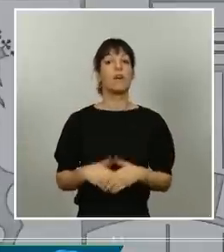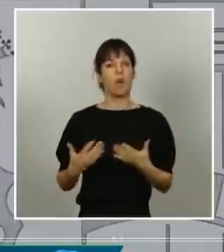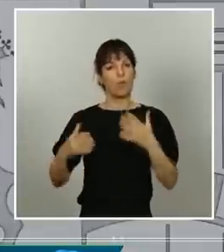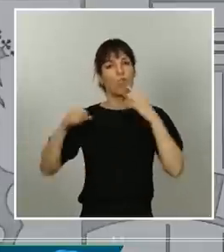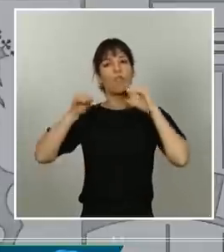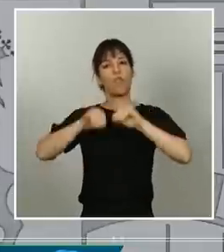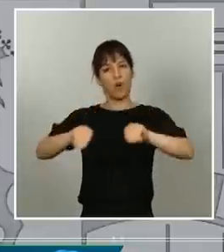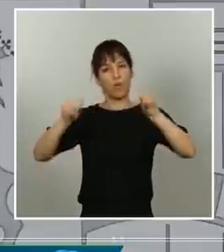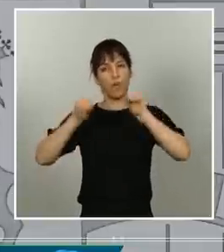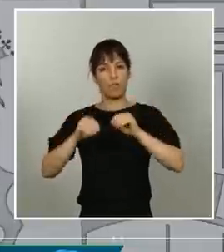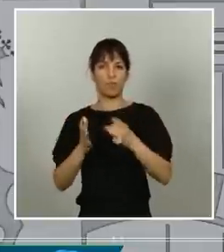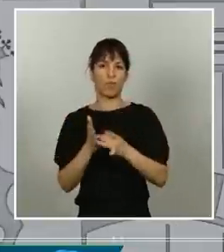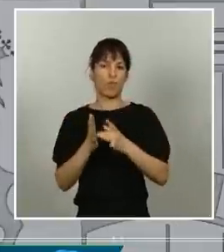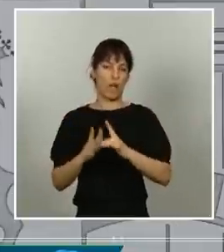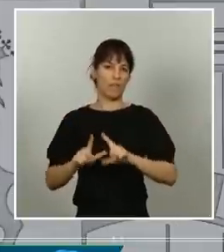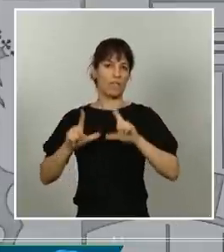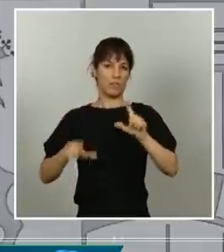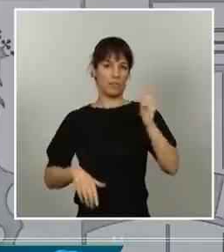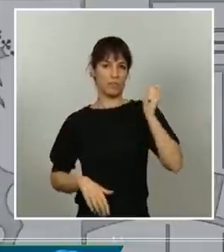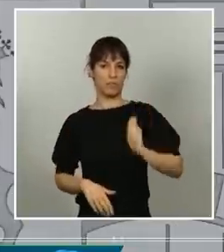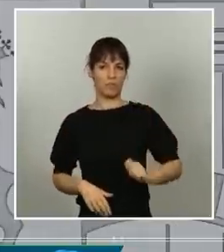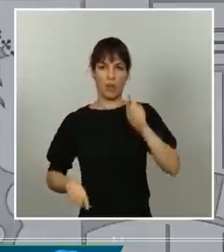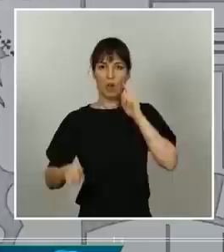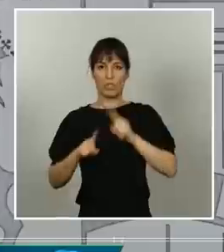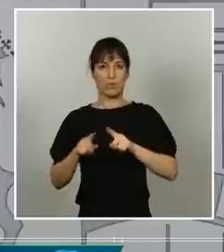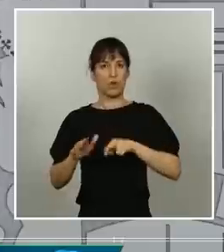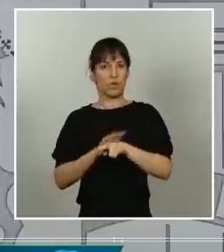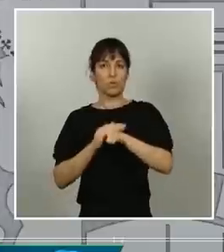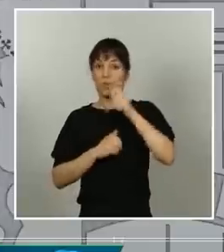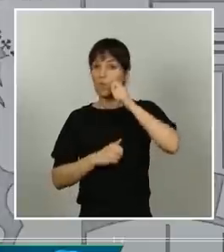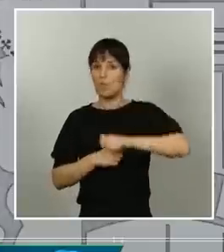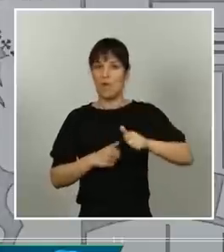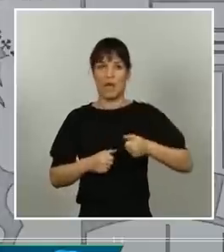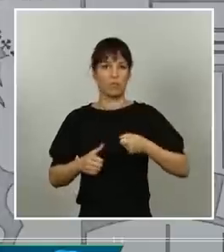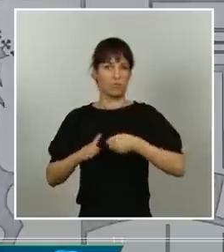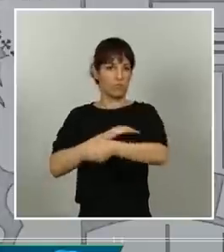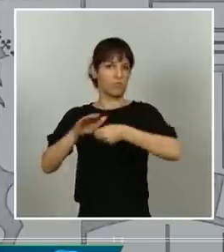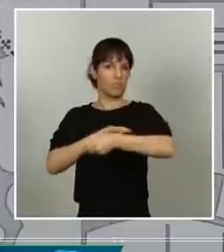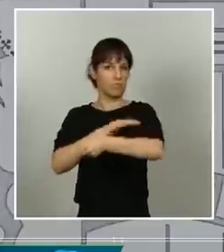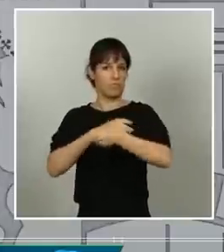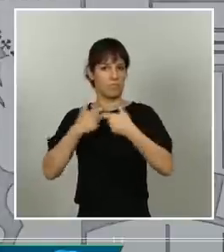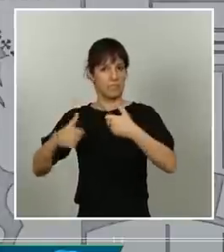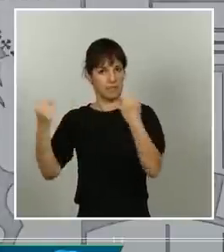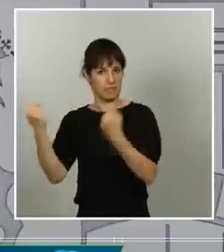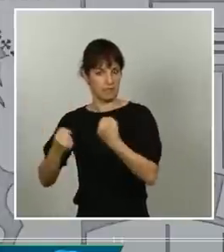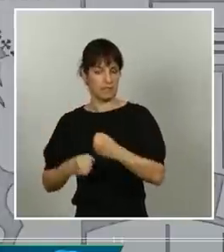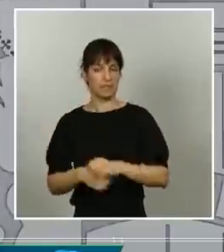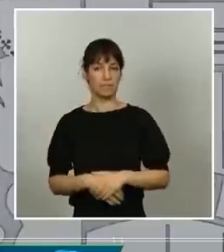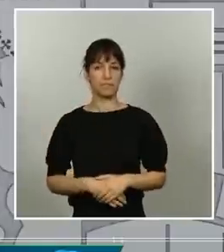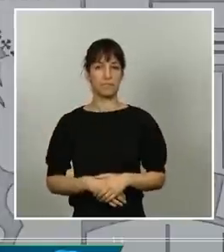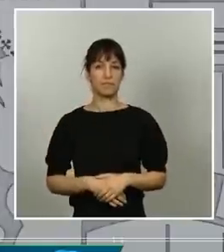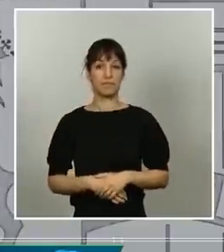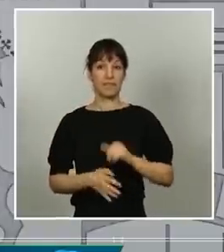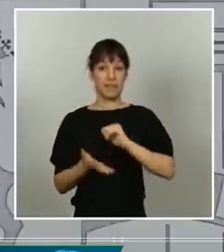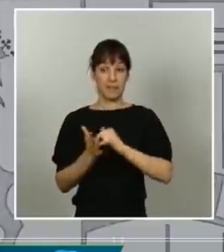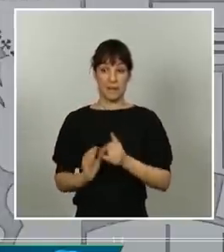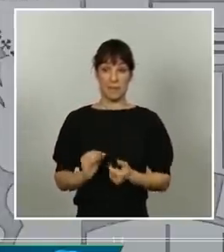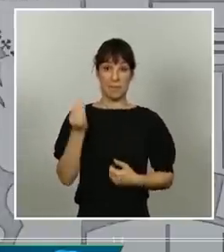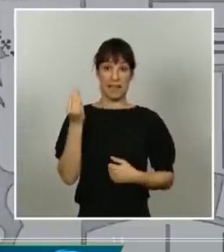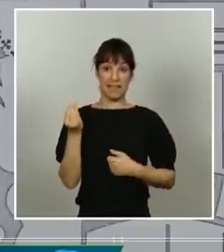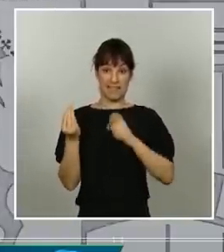de Cambridge, según ya hemos tenido ocasión de comentar, pues ha sido la peor de Europa con diferencia, con un resultado